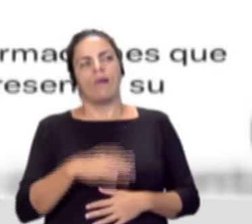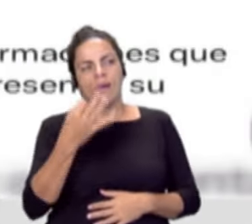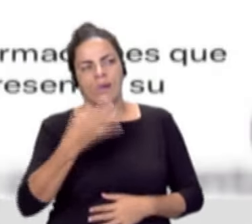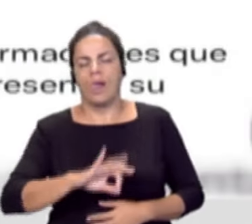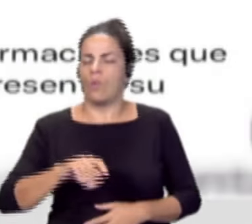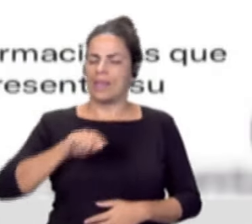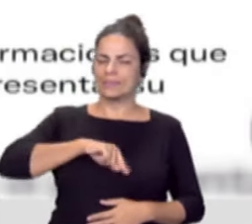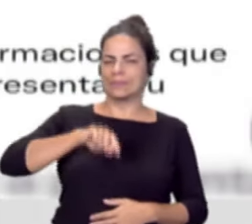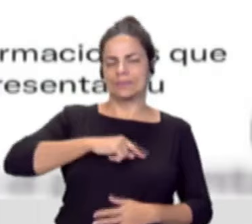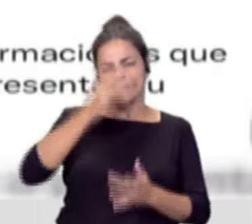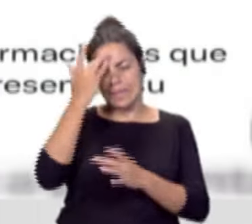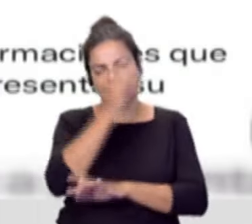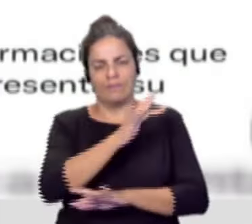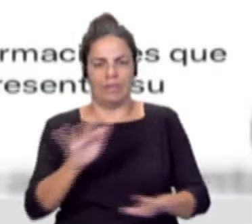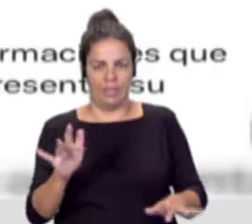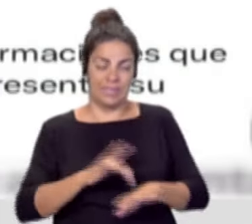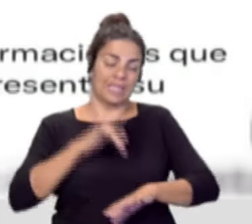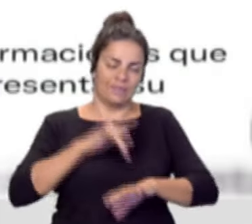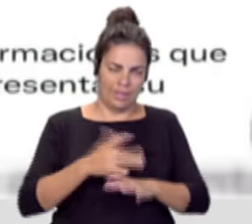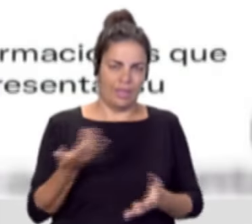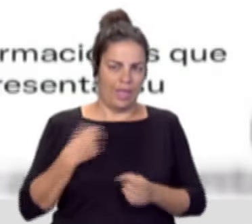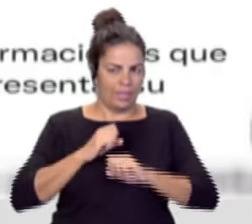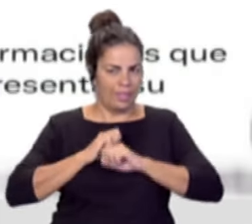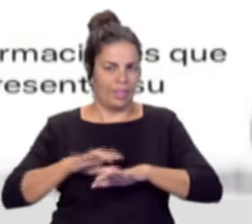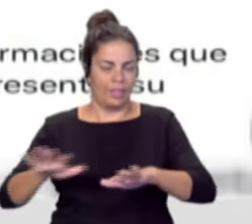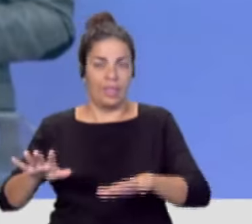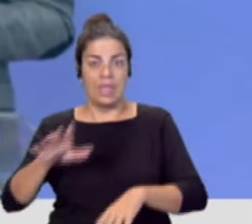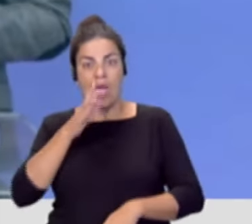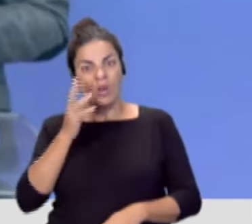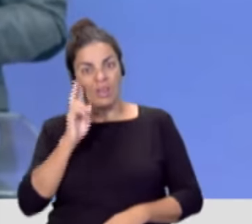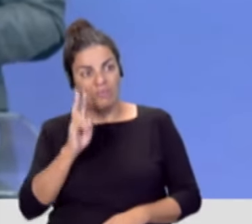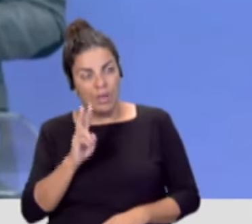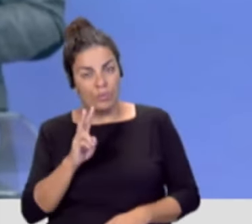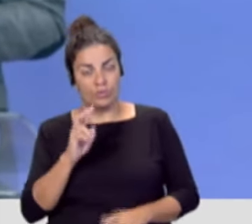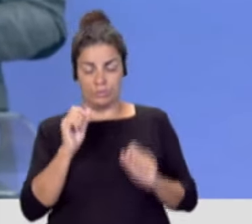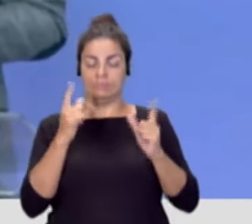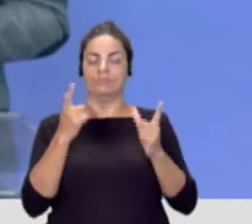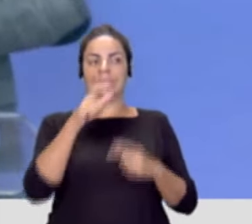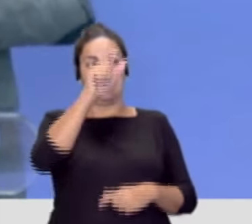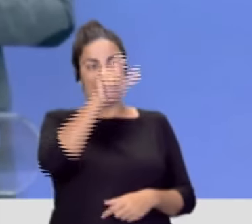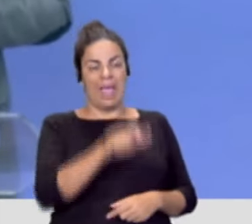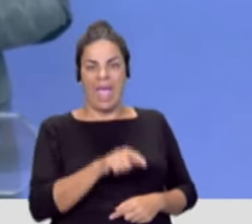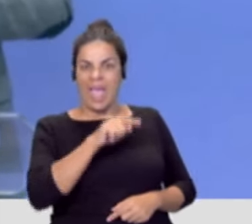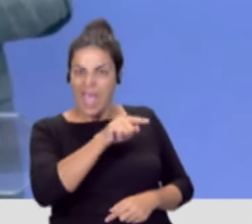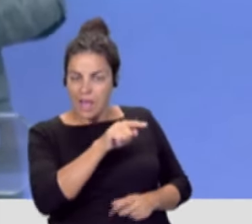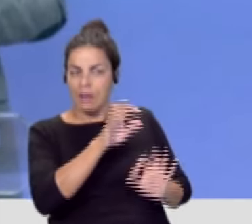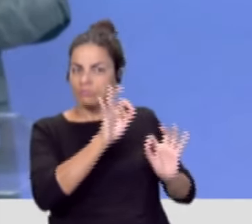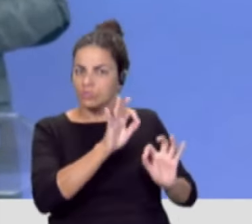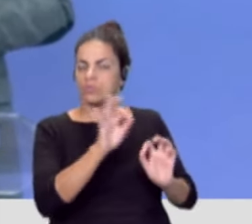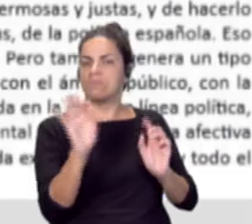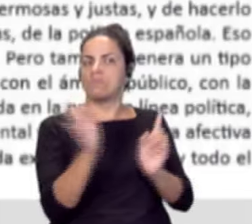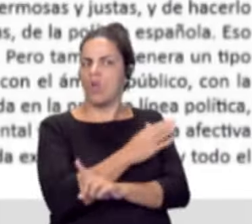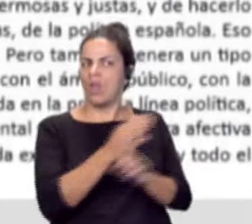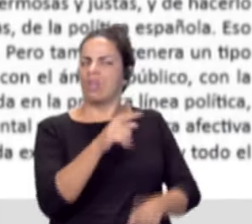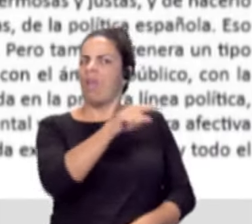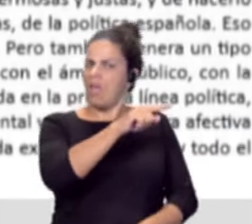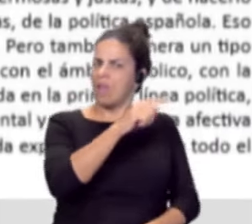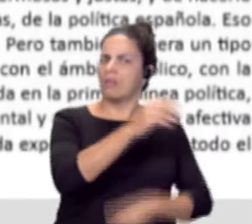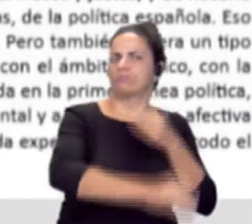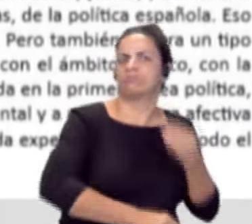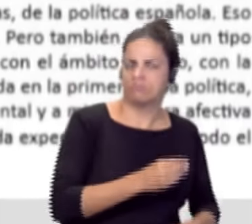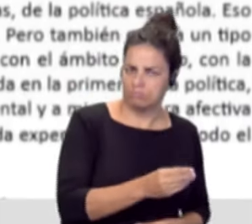él mismo es, el, por ahora, supuestamente, es provocador de esa violencia, incluso, bueno...